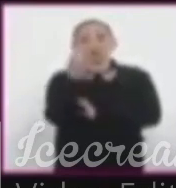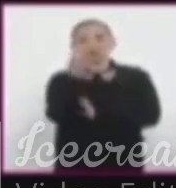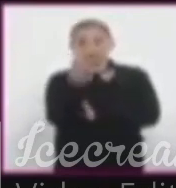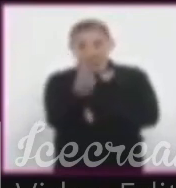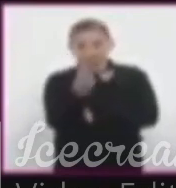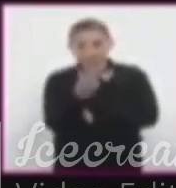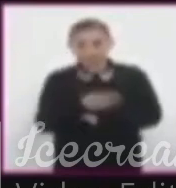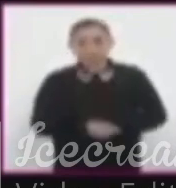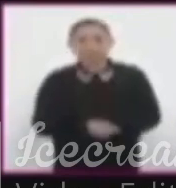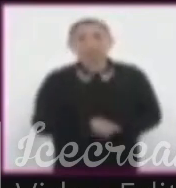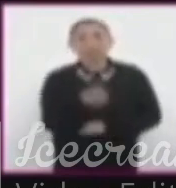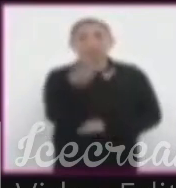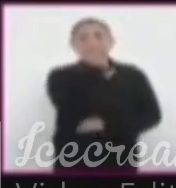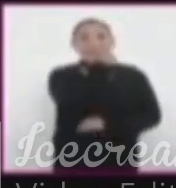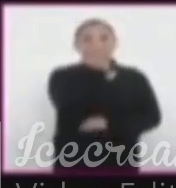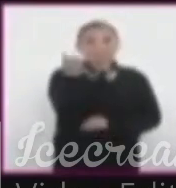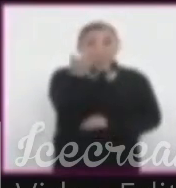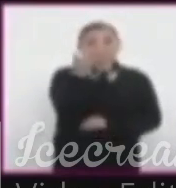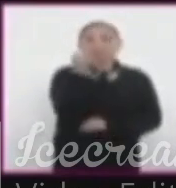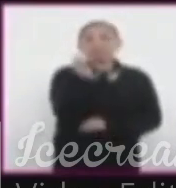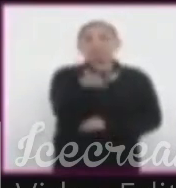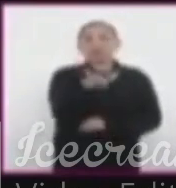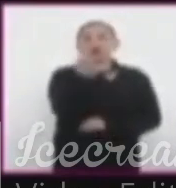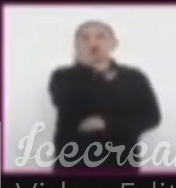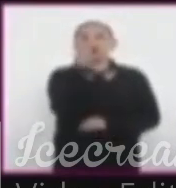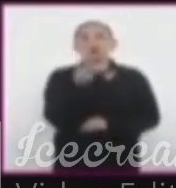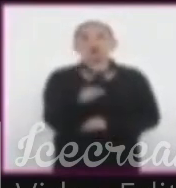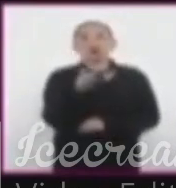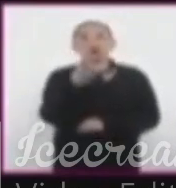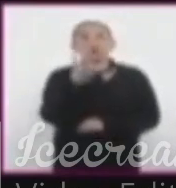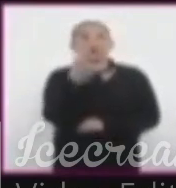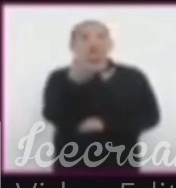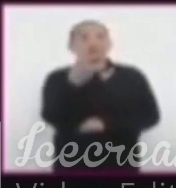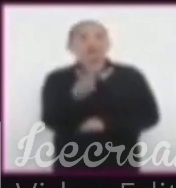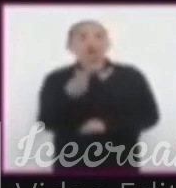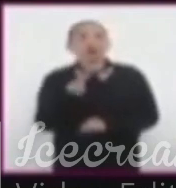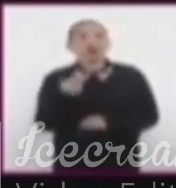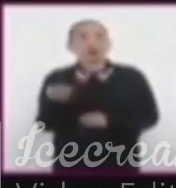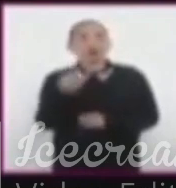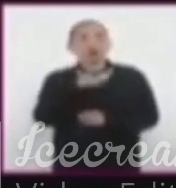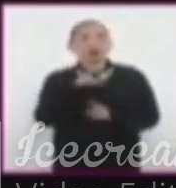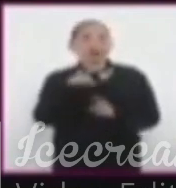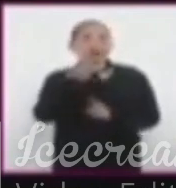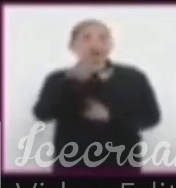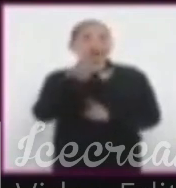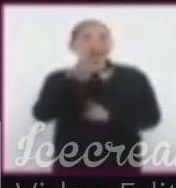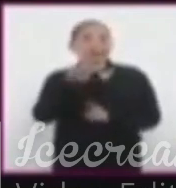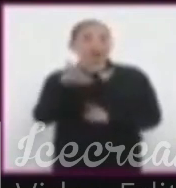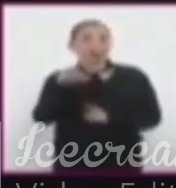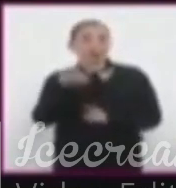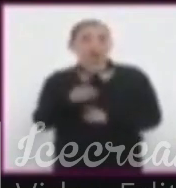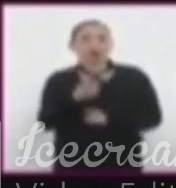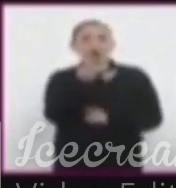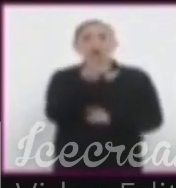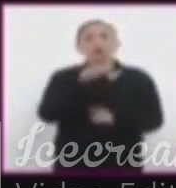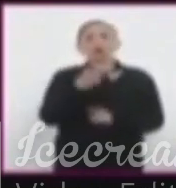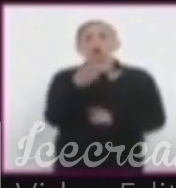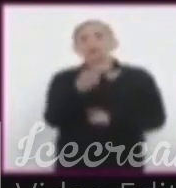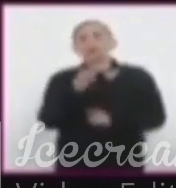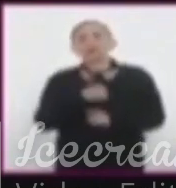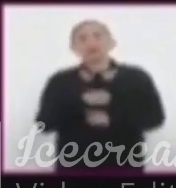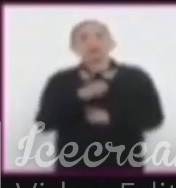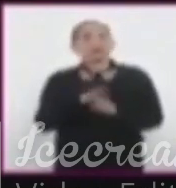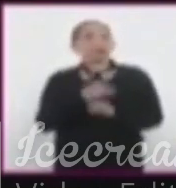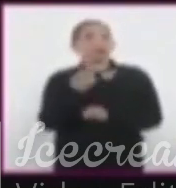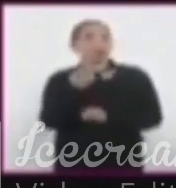entonces a que 100 es 1.25 por 80, o inclusive podríamos decir que es 1.25 de 80, pero no lo